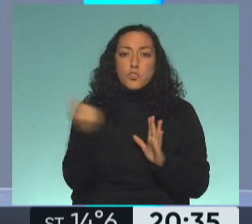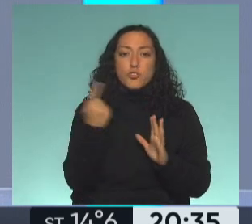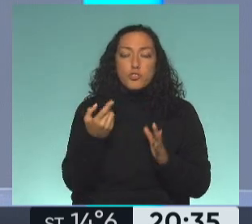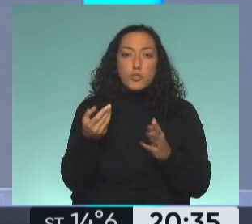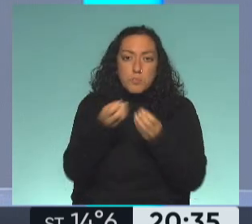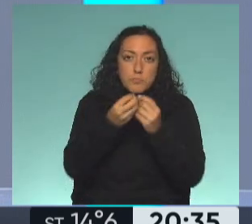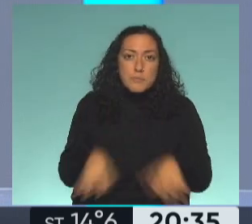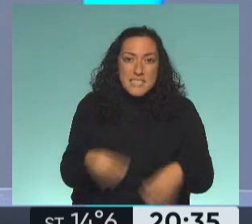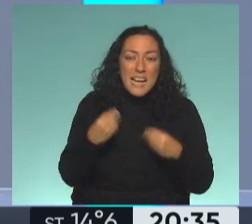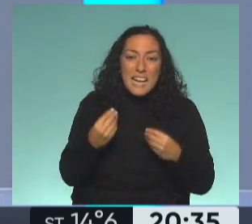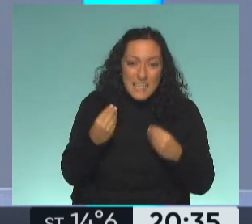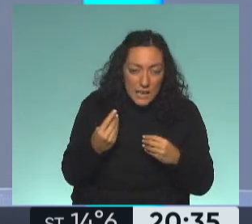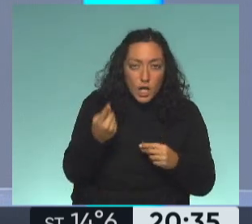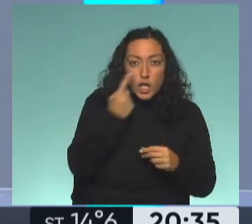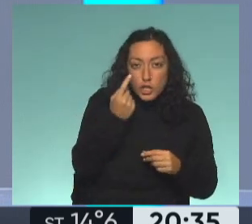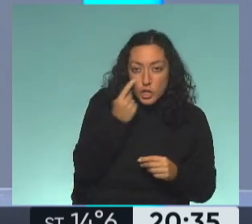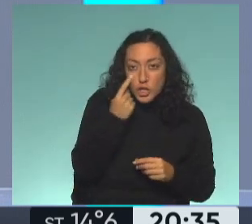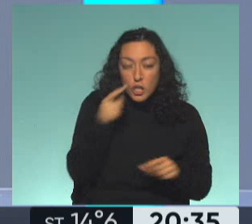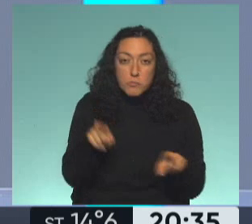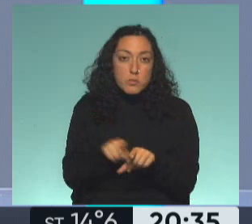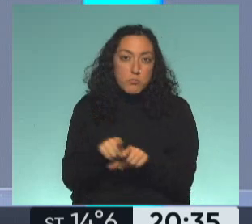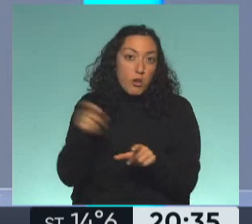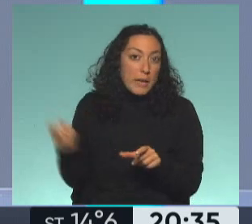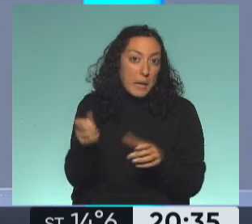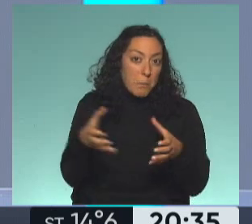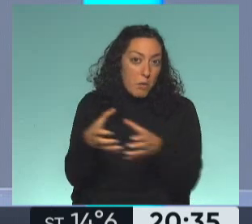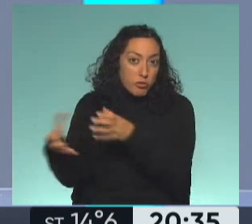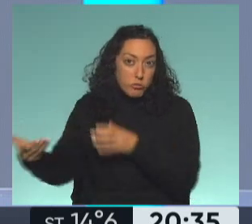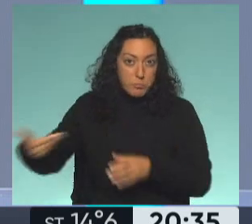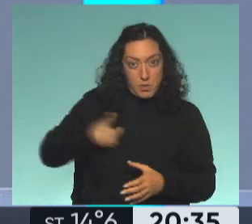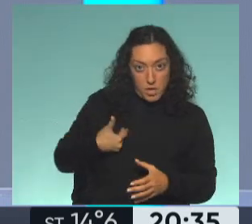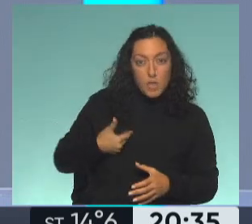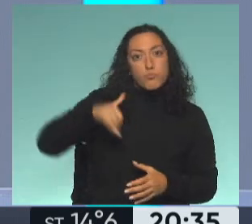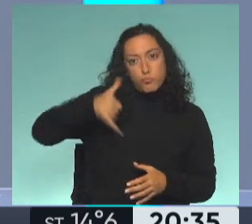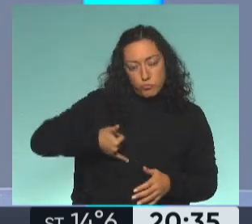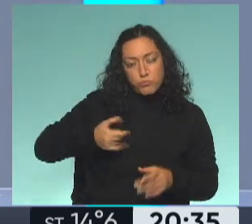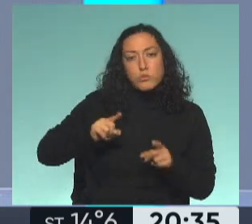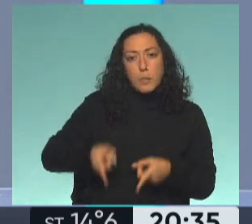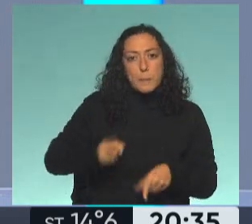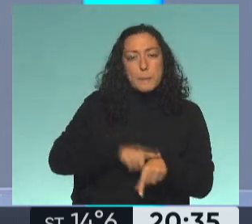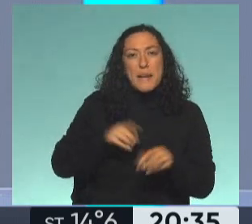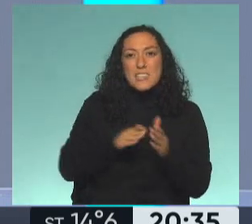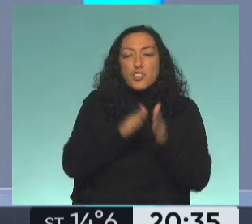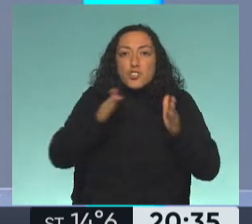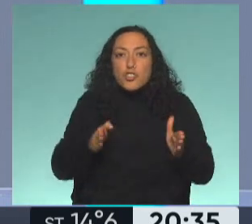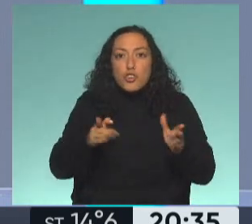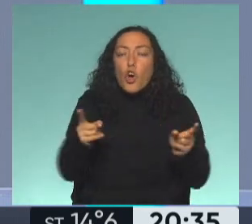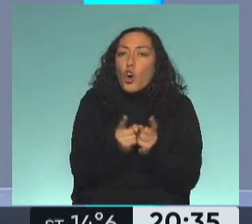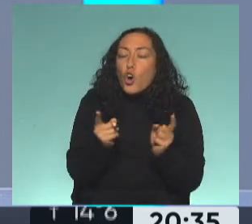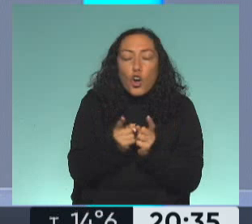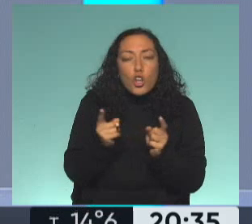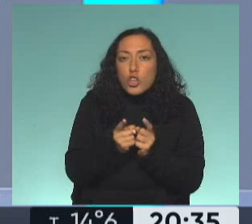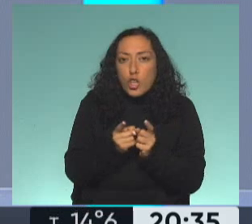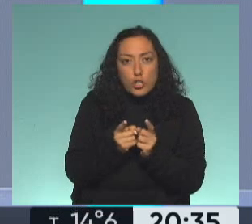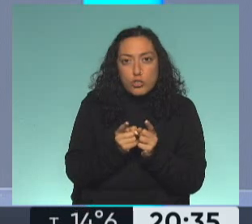es todas las revisiones que nos piden los gremios y además por plazos breves de manera de